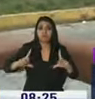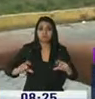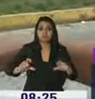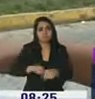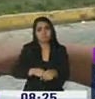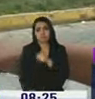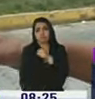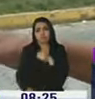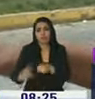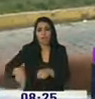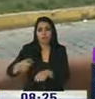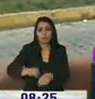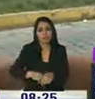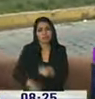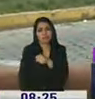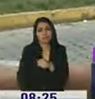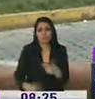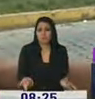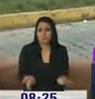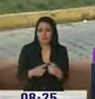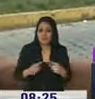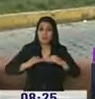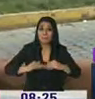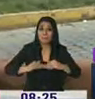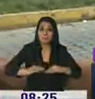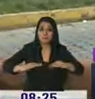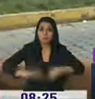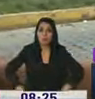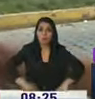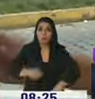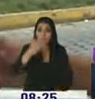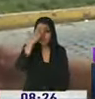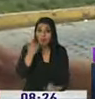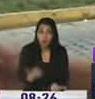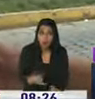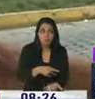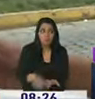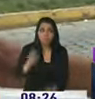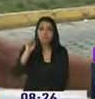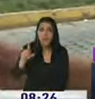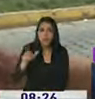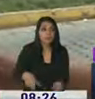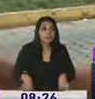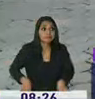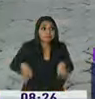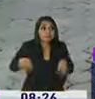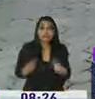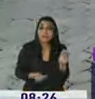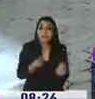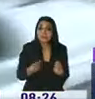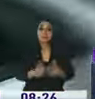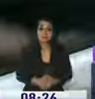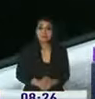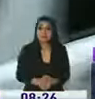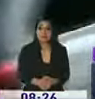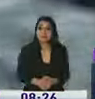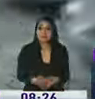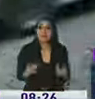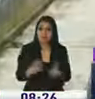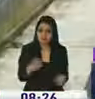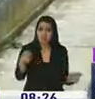nuestros autos. Se dañan las rótulas, las mesas de suspensión. Tú sabes, señorita, que todo cuesta y a veces no tenemos. Los accidentes no se han